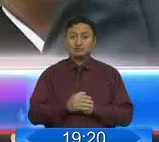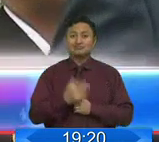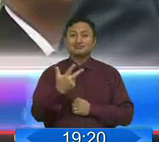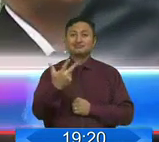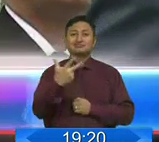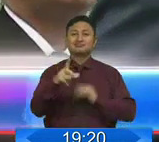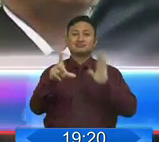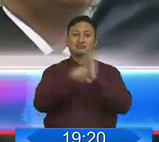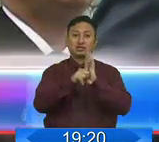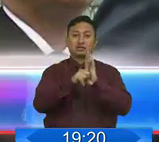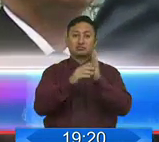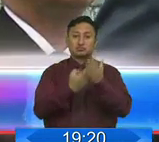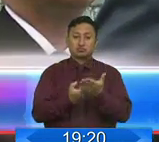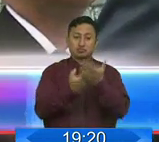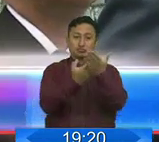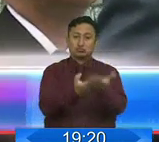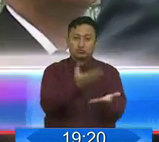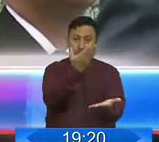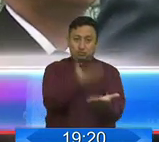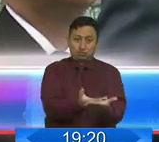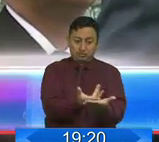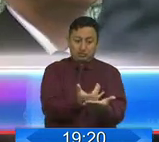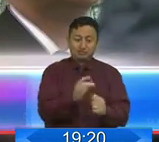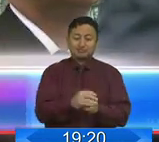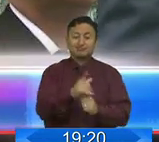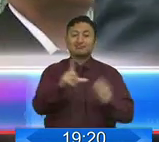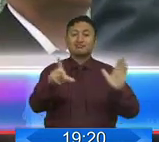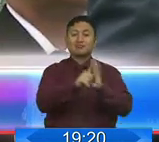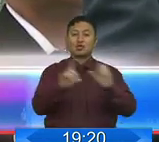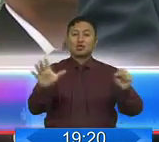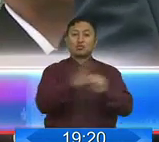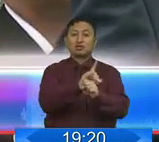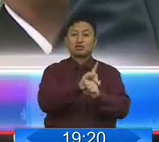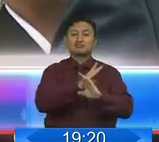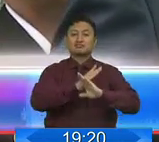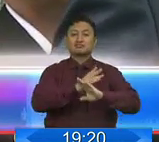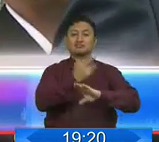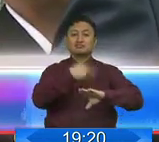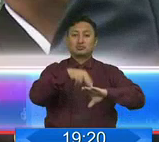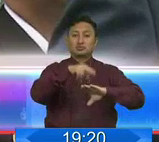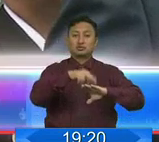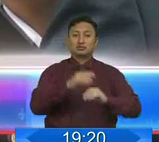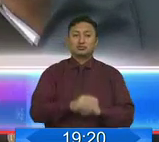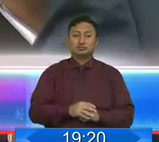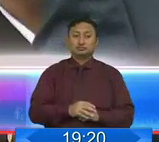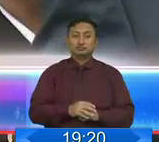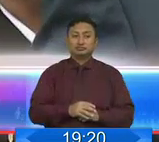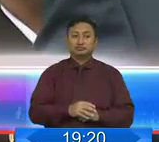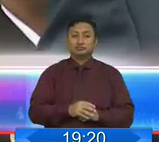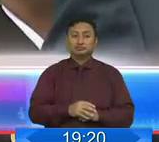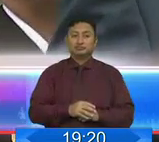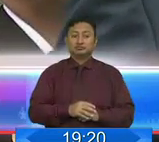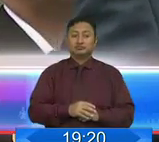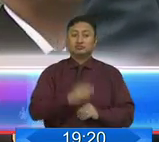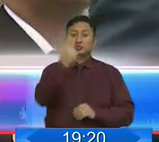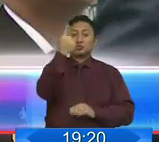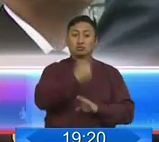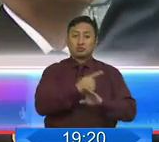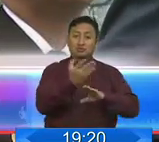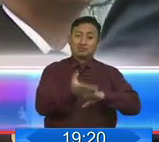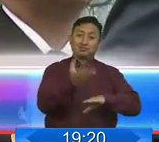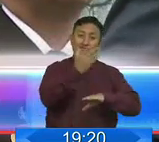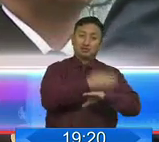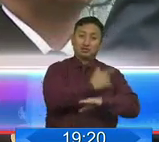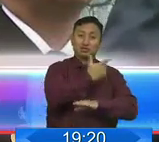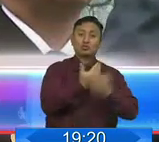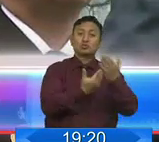ley orgánica de la defensa nacional, una ley para la seguridad marítima y hace una semana una ley